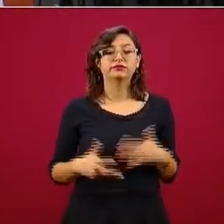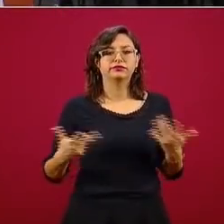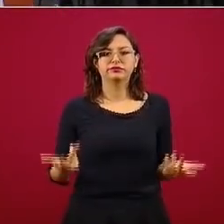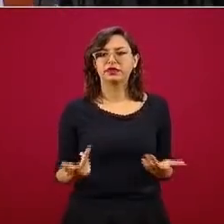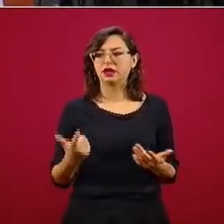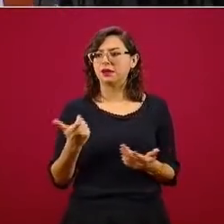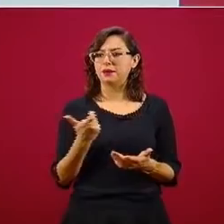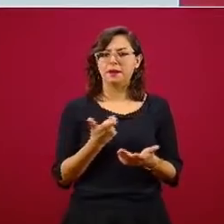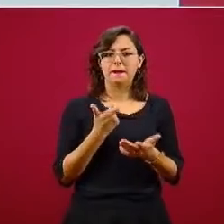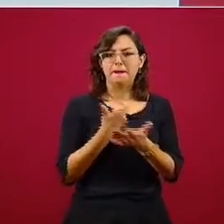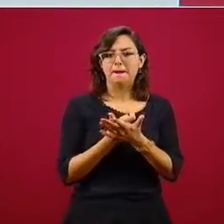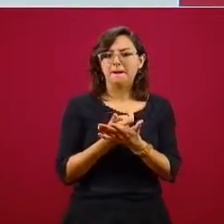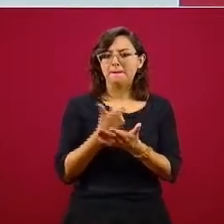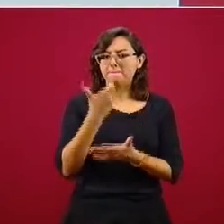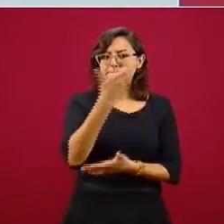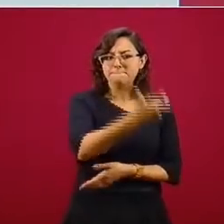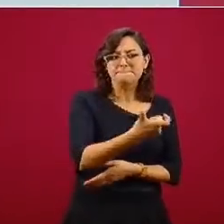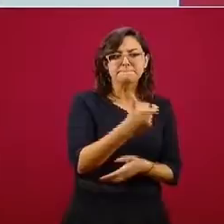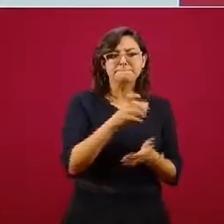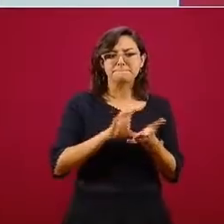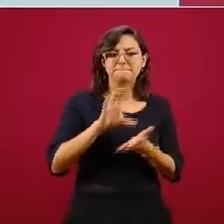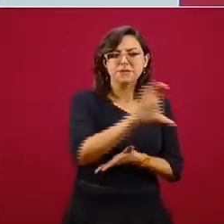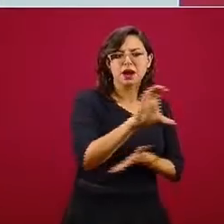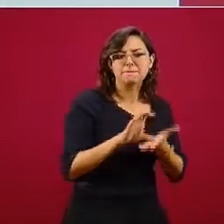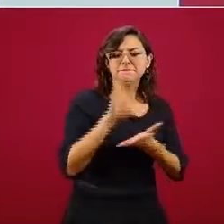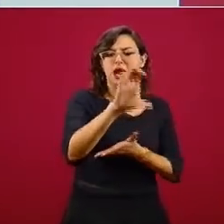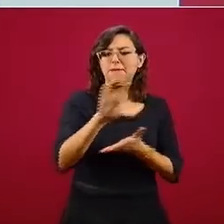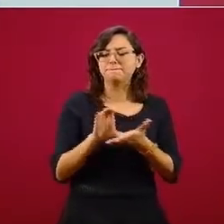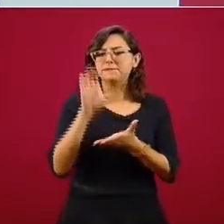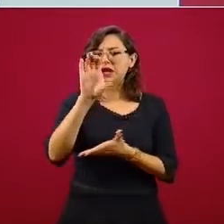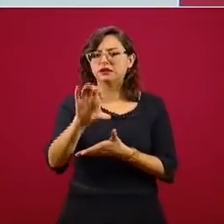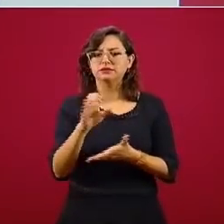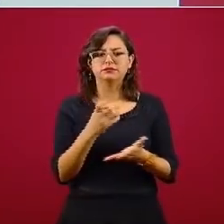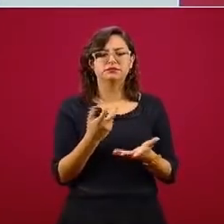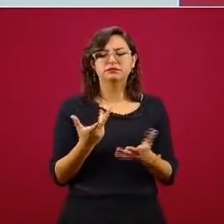las recompensas en numerario, en dinero,